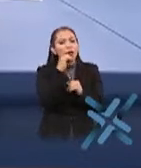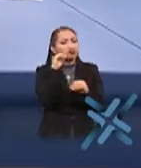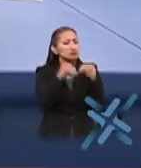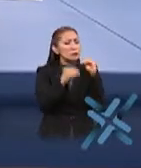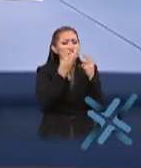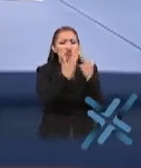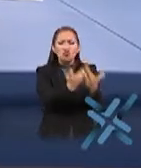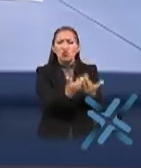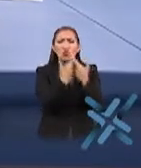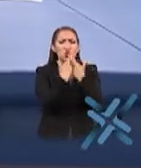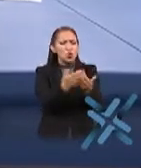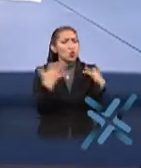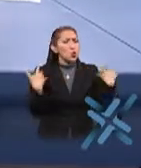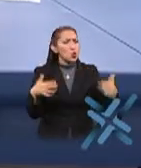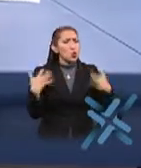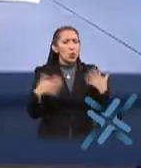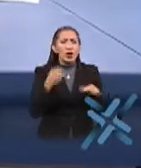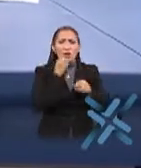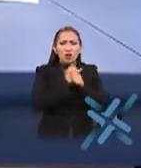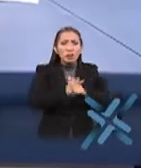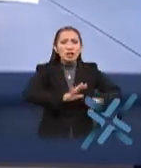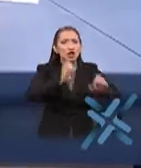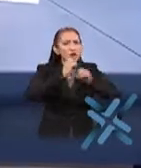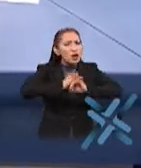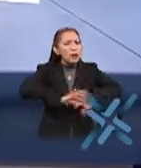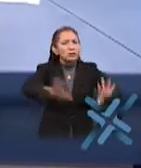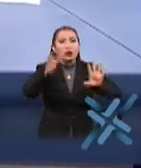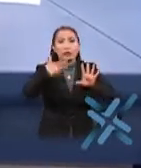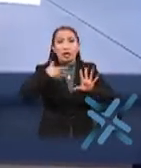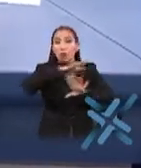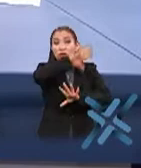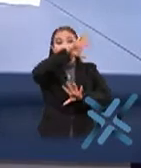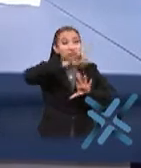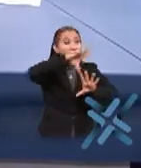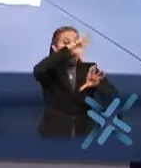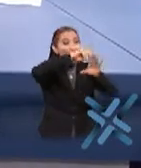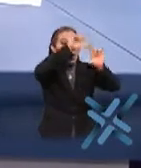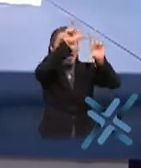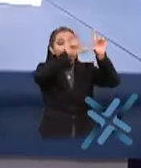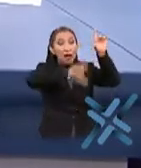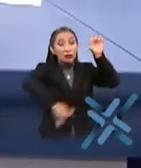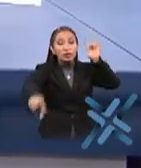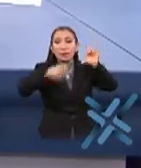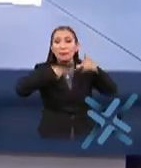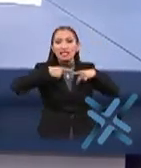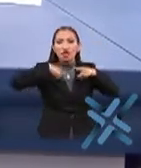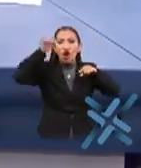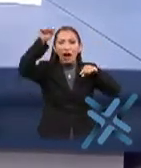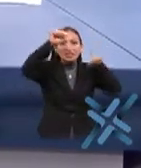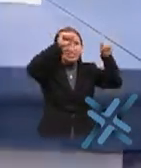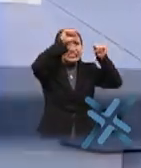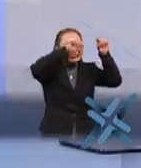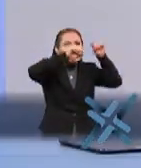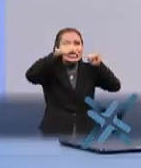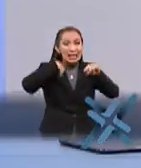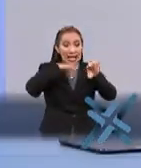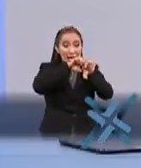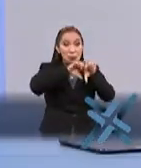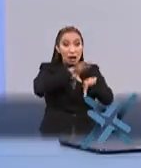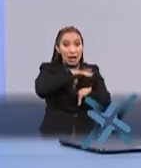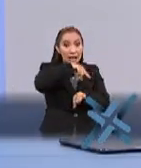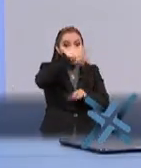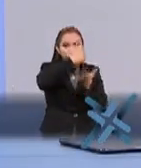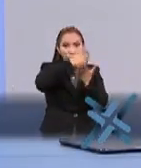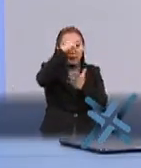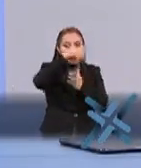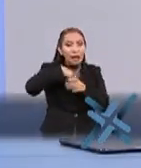una cantidad extraordinaria de notas. Tenemos la cobertura nacional de diferentes corresponsales. Hoy hay un equipo aquí en la Ciudad de México y